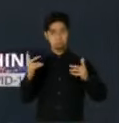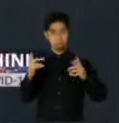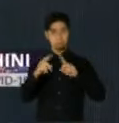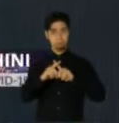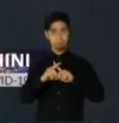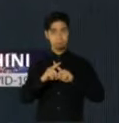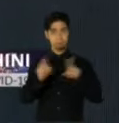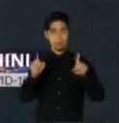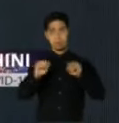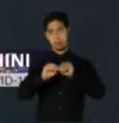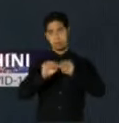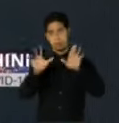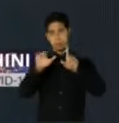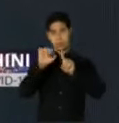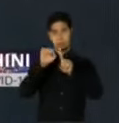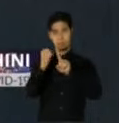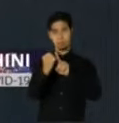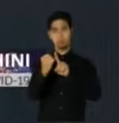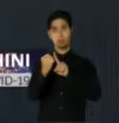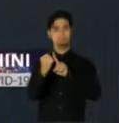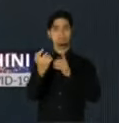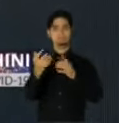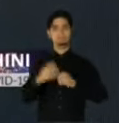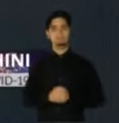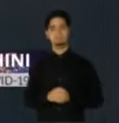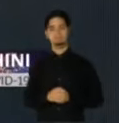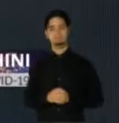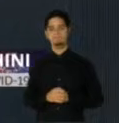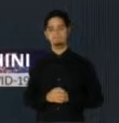la ocasión para aclarar esto una vez más.